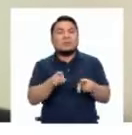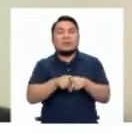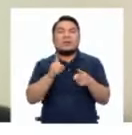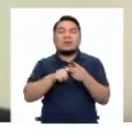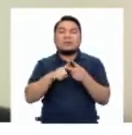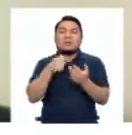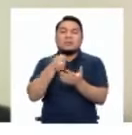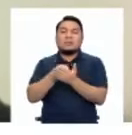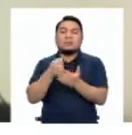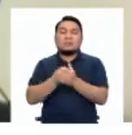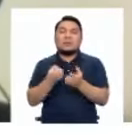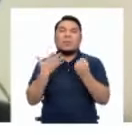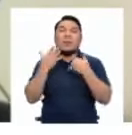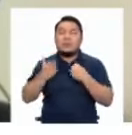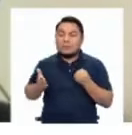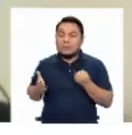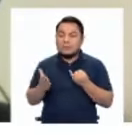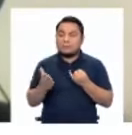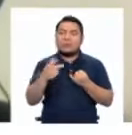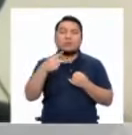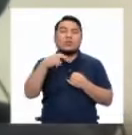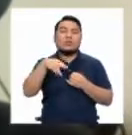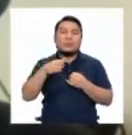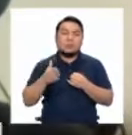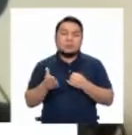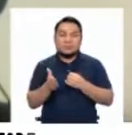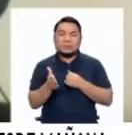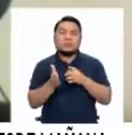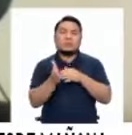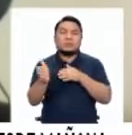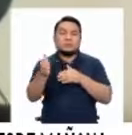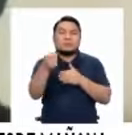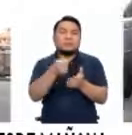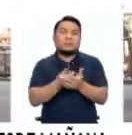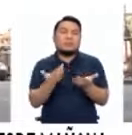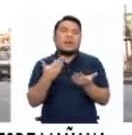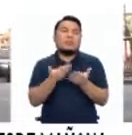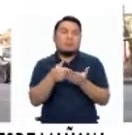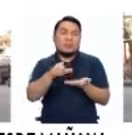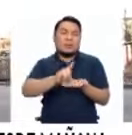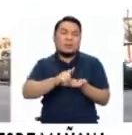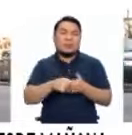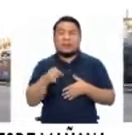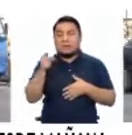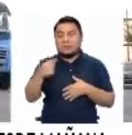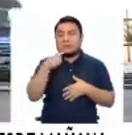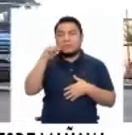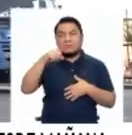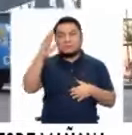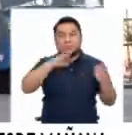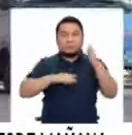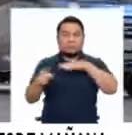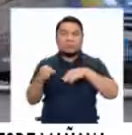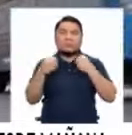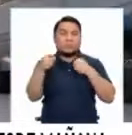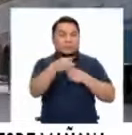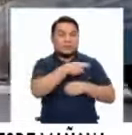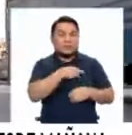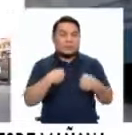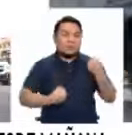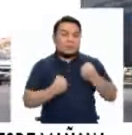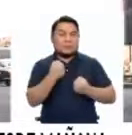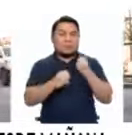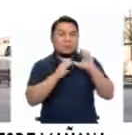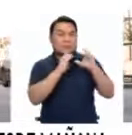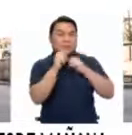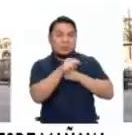subsidia por kilómetro recorrido, que es lo que se piensa aplicar en Lima, esa es la propuesta para Lima. Flores expresó su preocupación porque los ministerios de Transportes